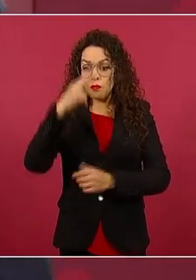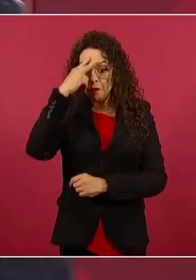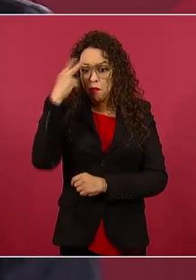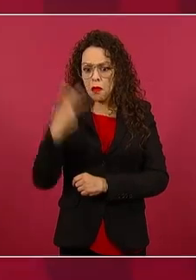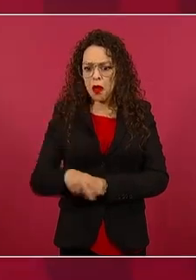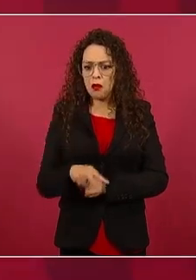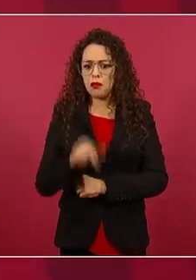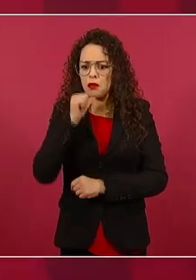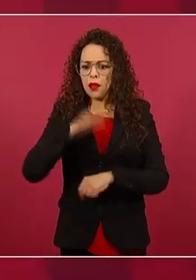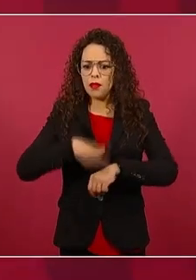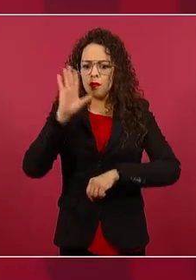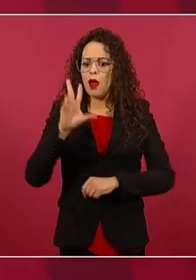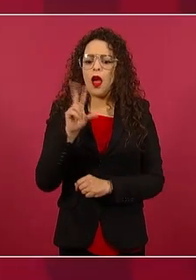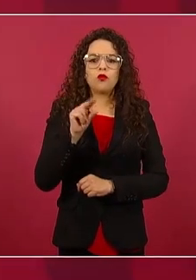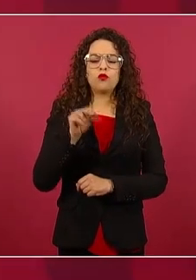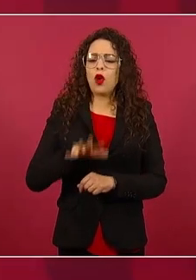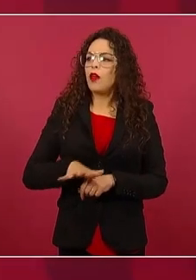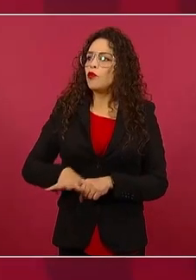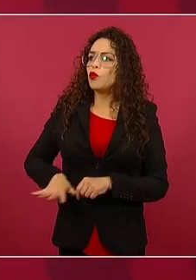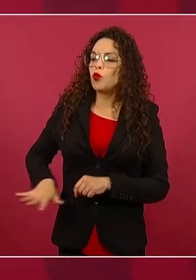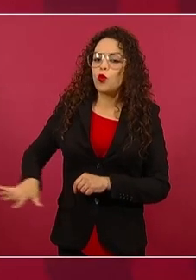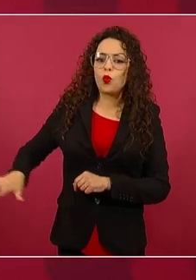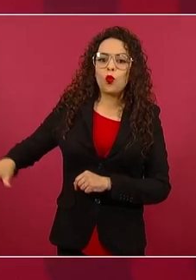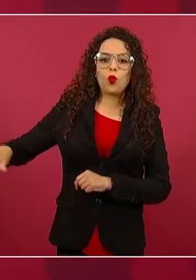a todos los hispanos